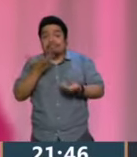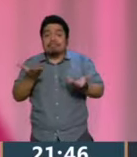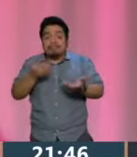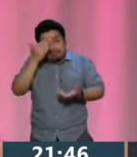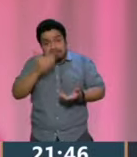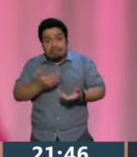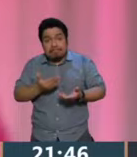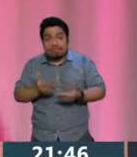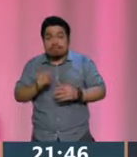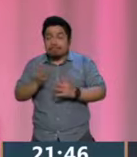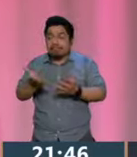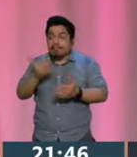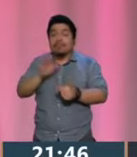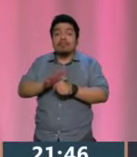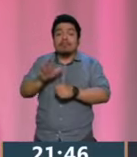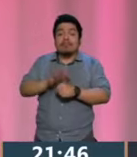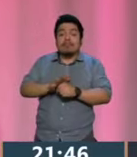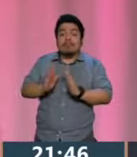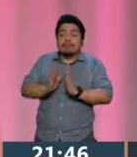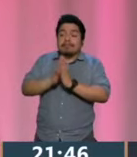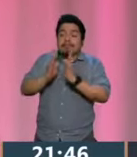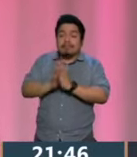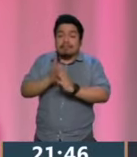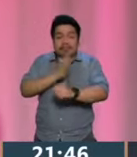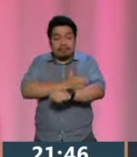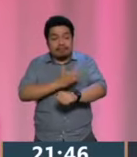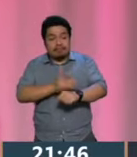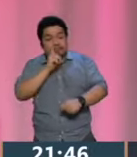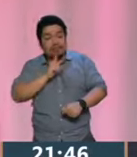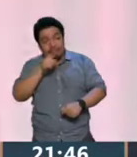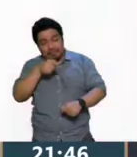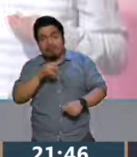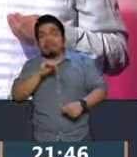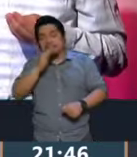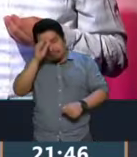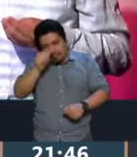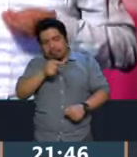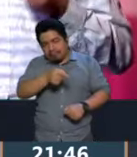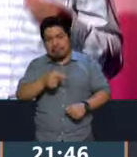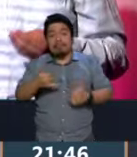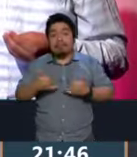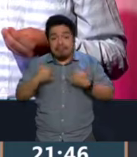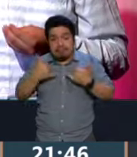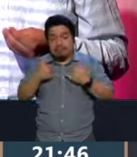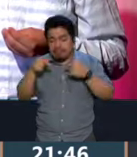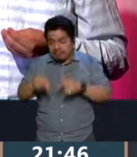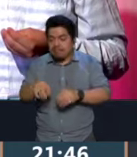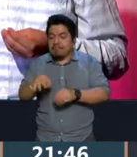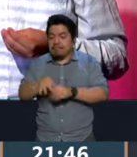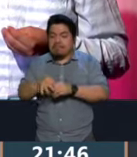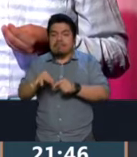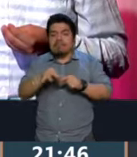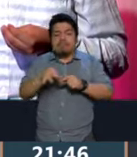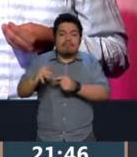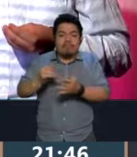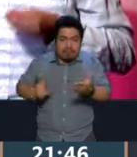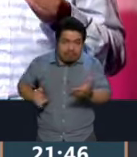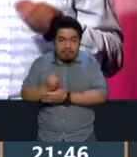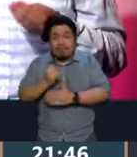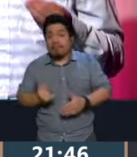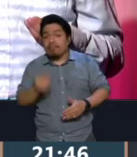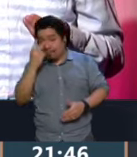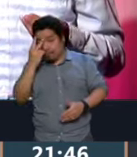Y en lo que coincido con mis compañeras aquí al lado es que los jóvenes vamos a marcar el rumbo de esta elección el próximo 2 de junio,